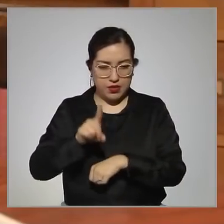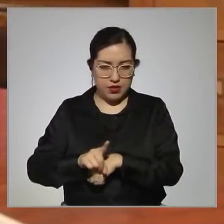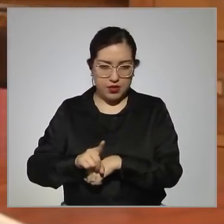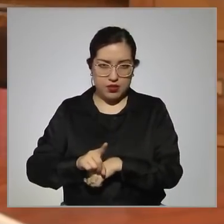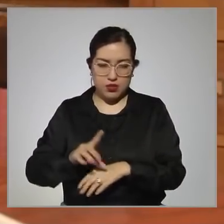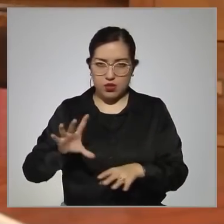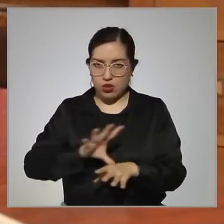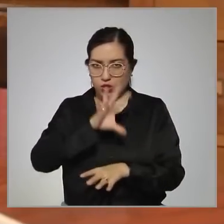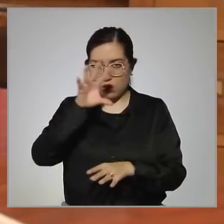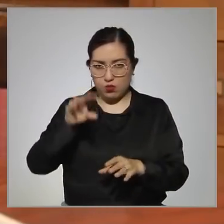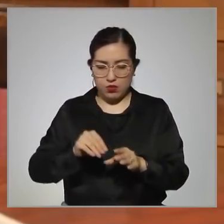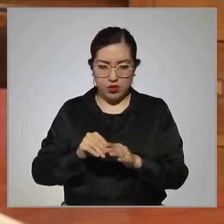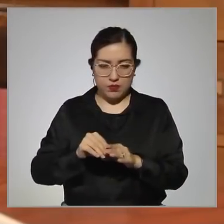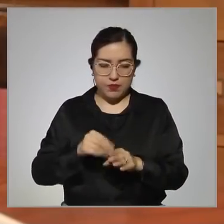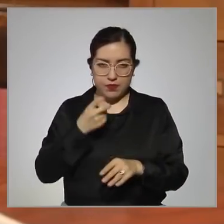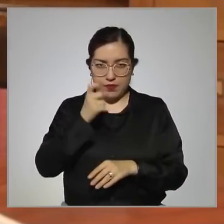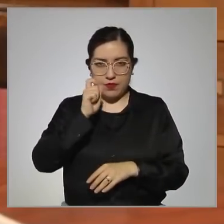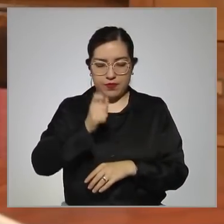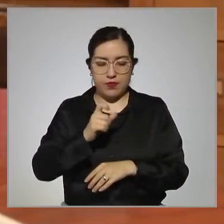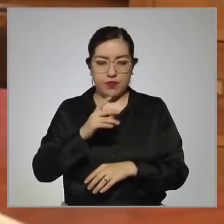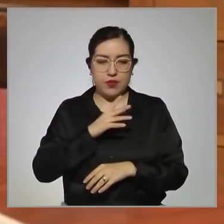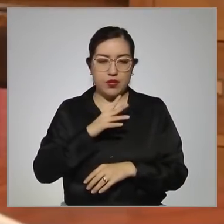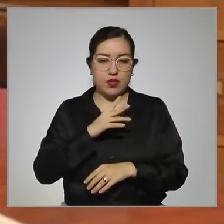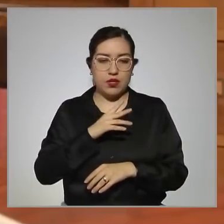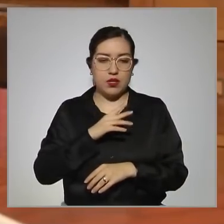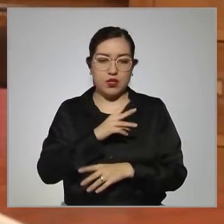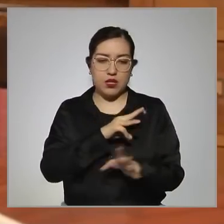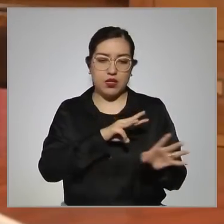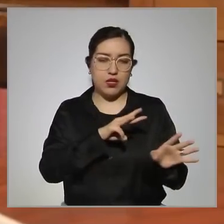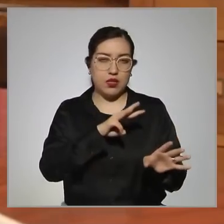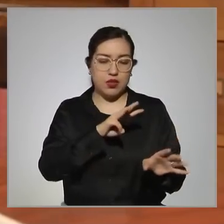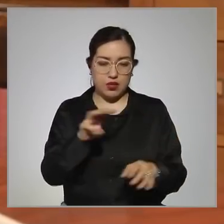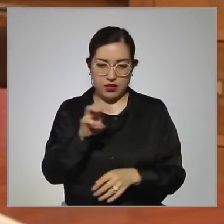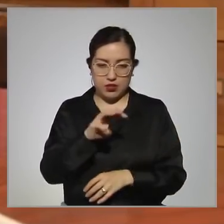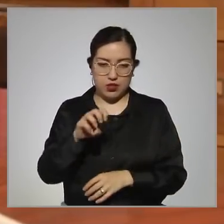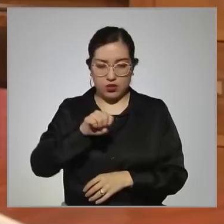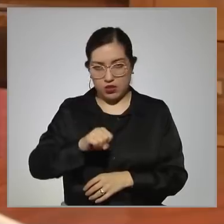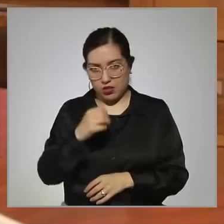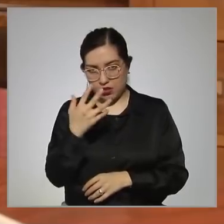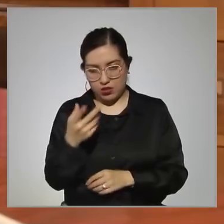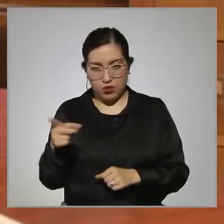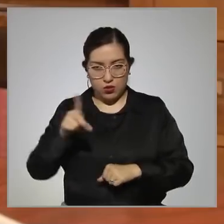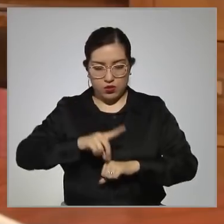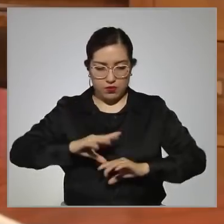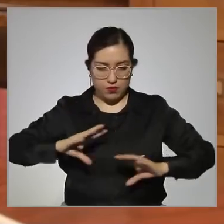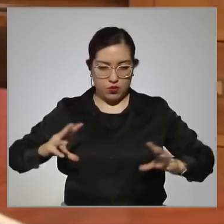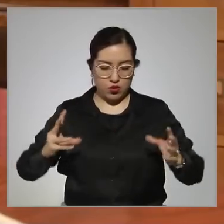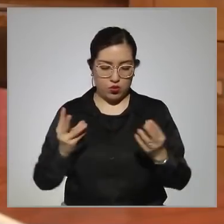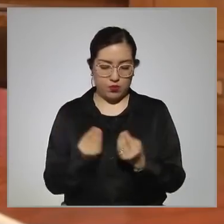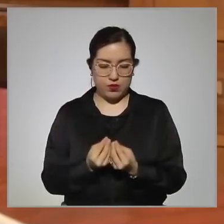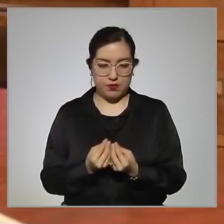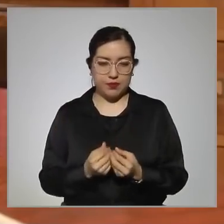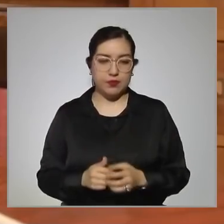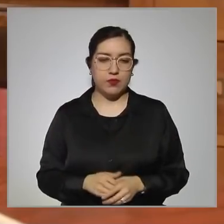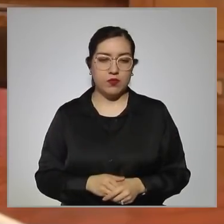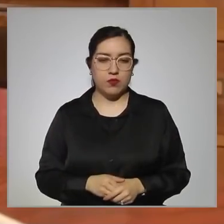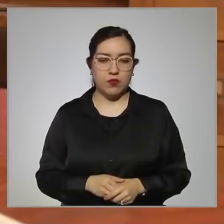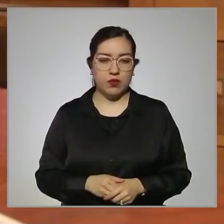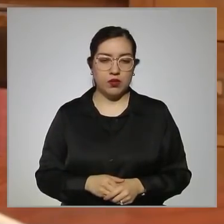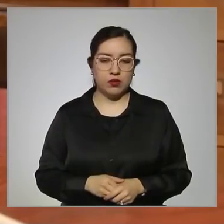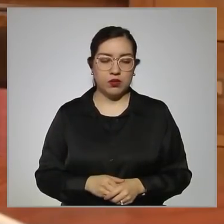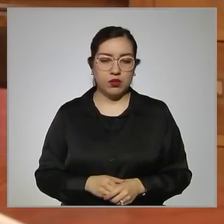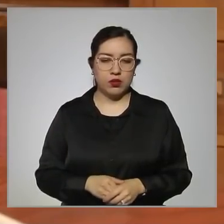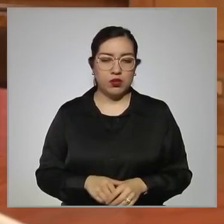enteros y que completan un intervalo de 365 días. Entonces, este